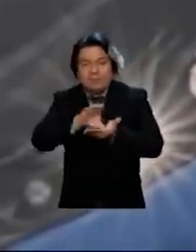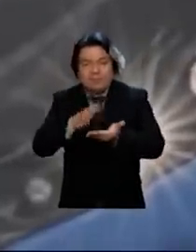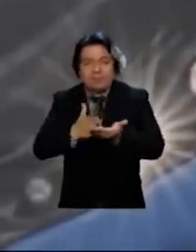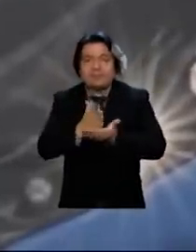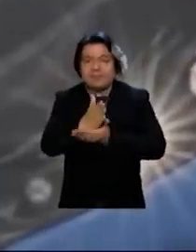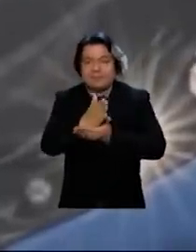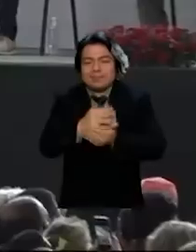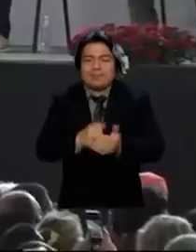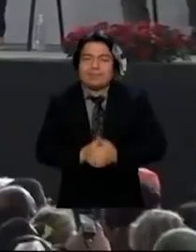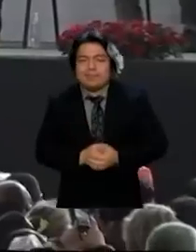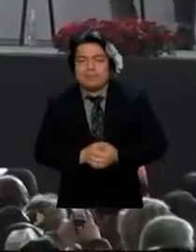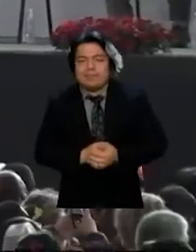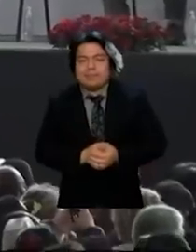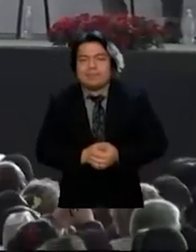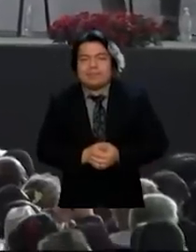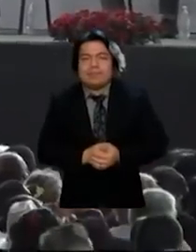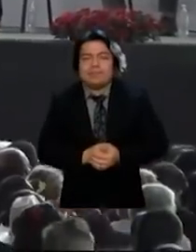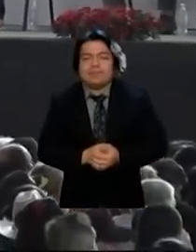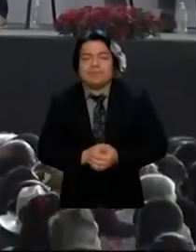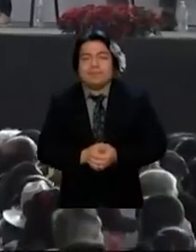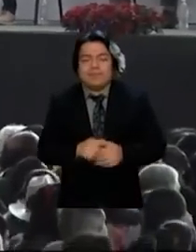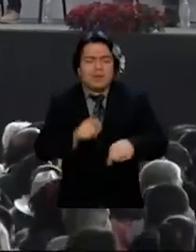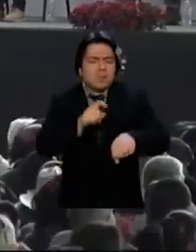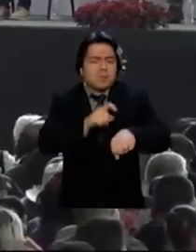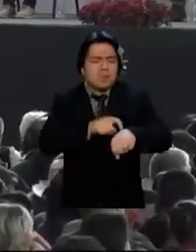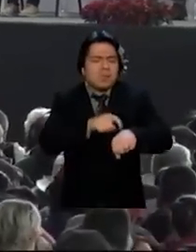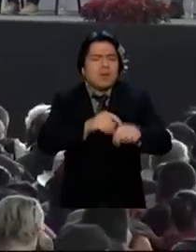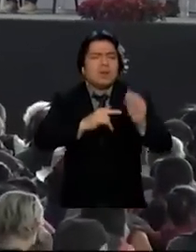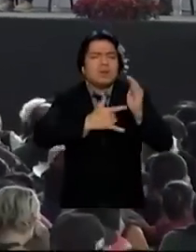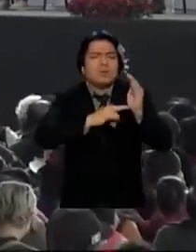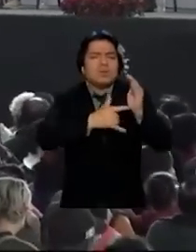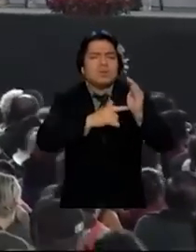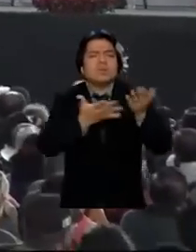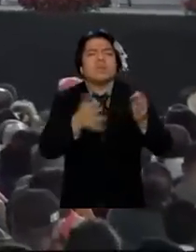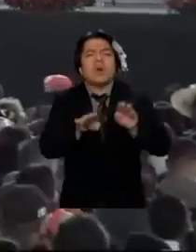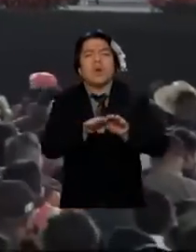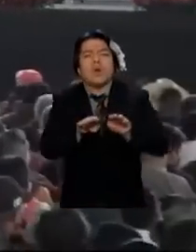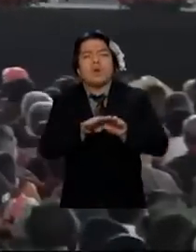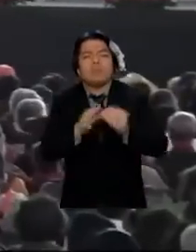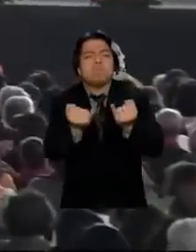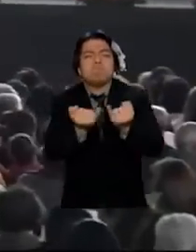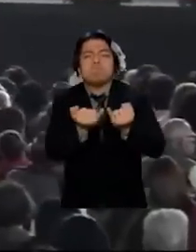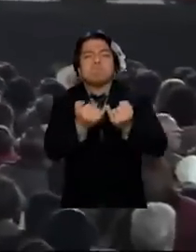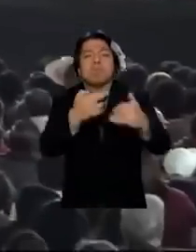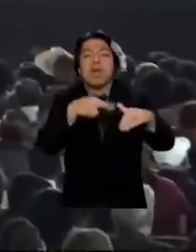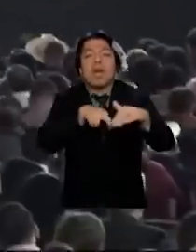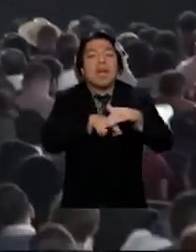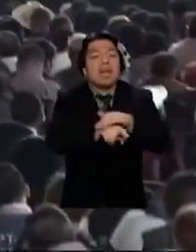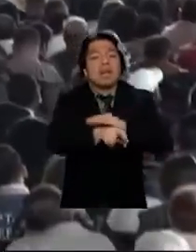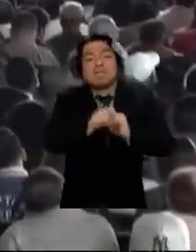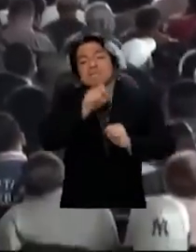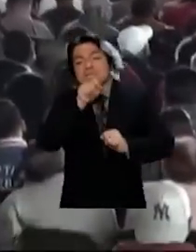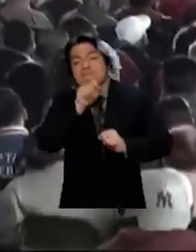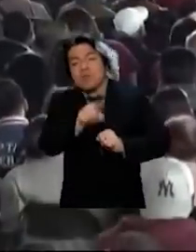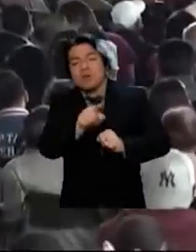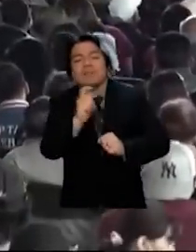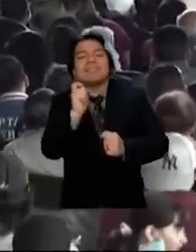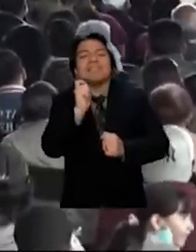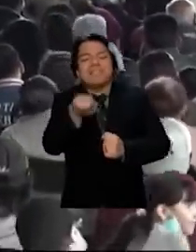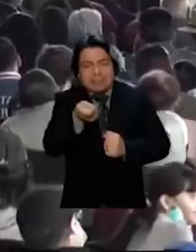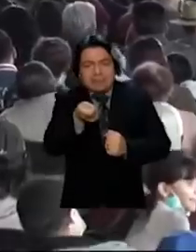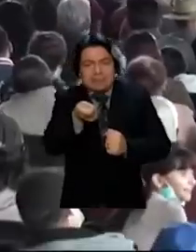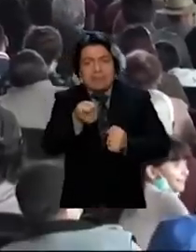porta bultos. El horario estará homologado con el metro, de tal forma que siempre se pueda